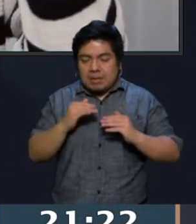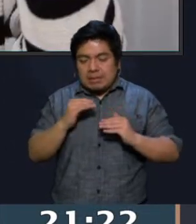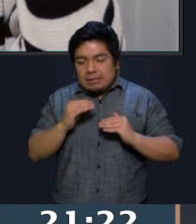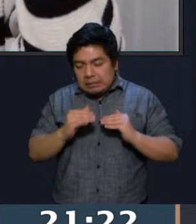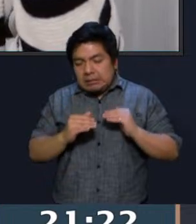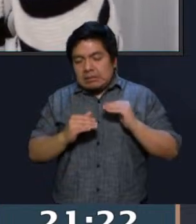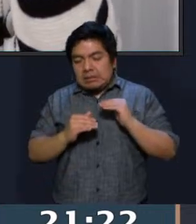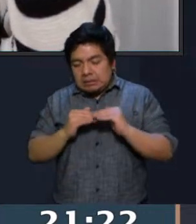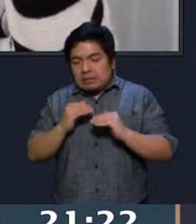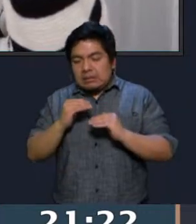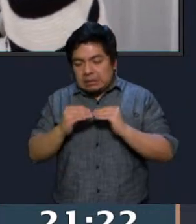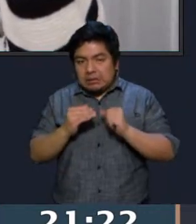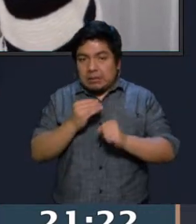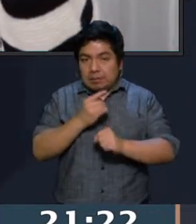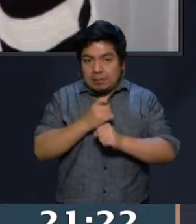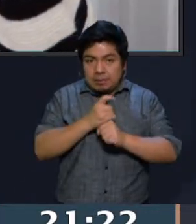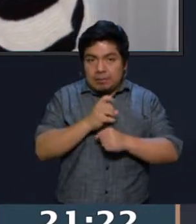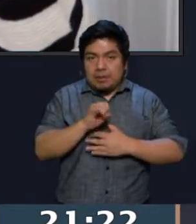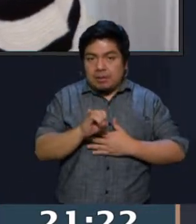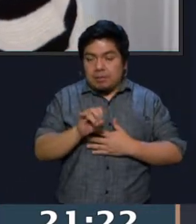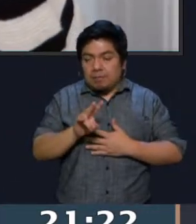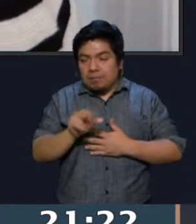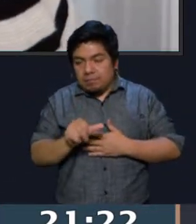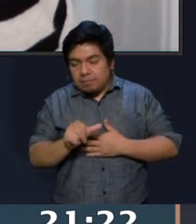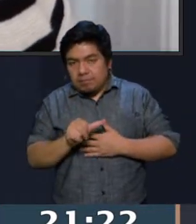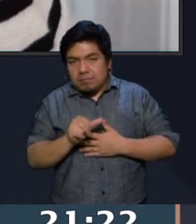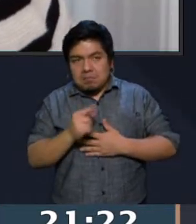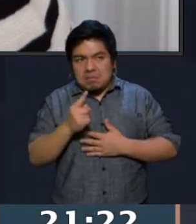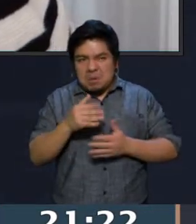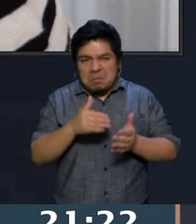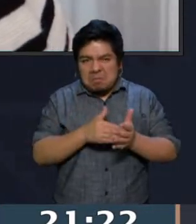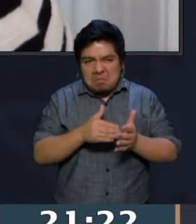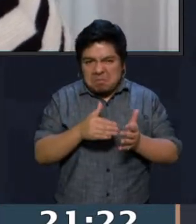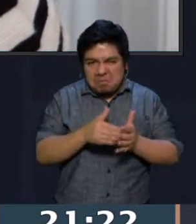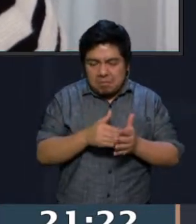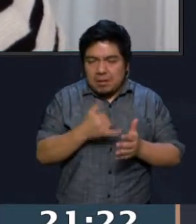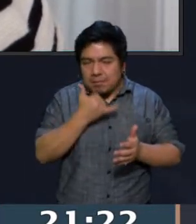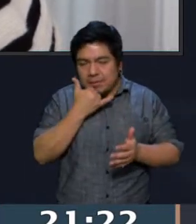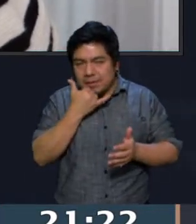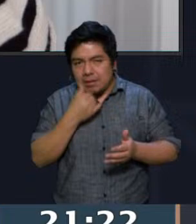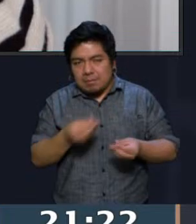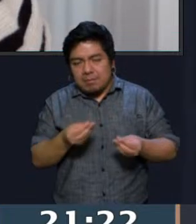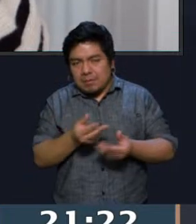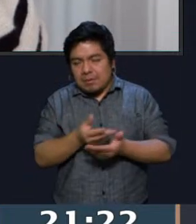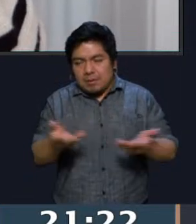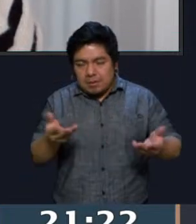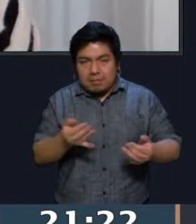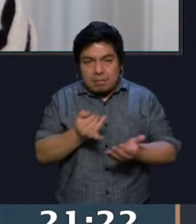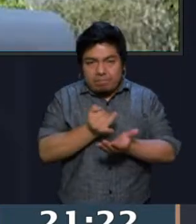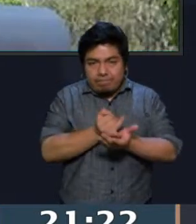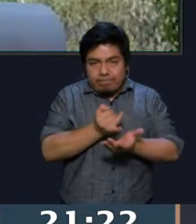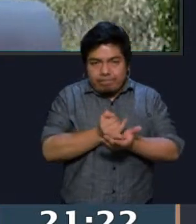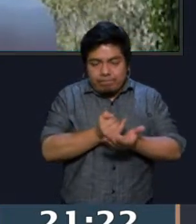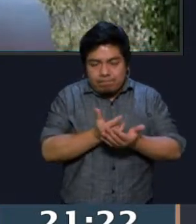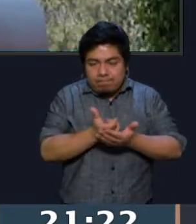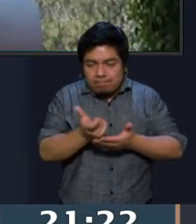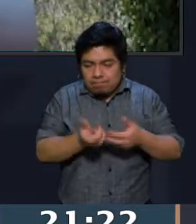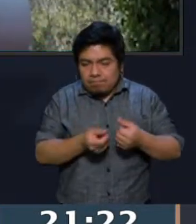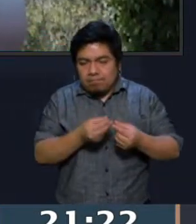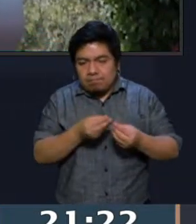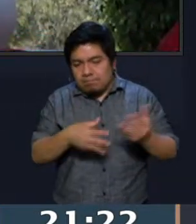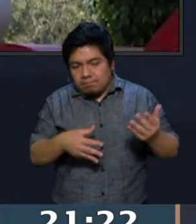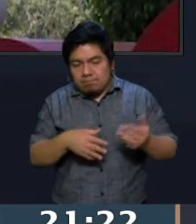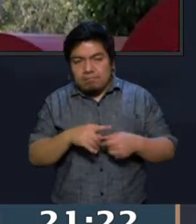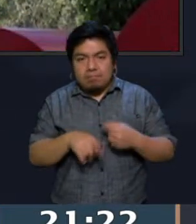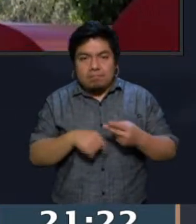Entonces, primero consolidaron todo el IVA porque tenían no un millón, pero muchísimos impuestos al consumo,